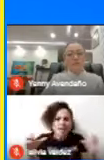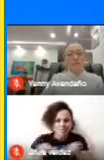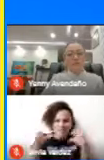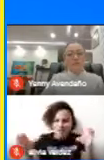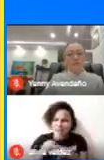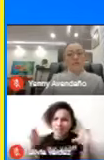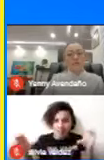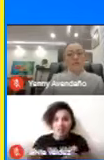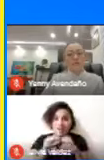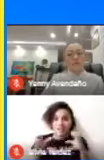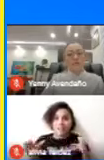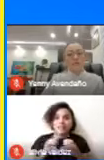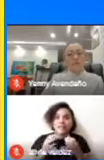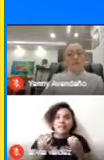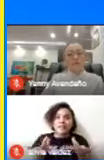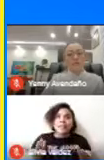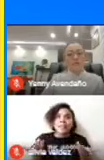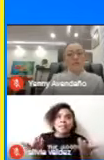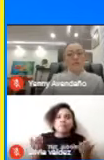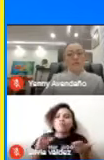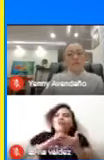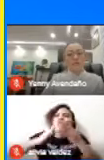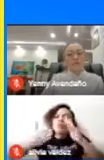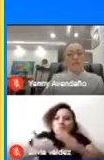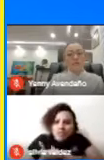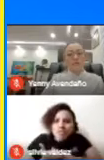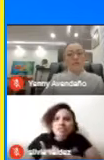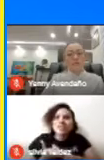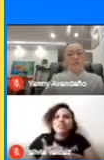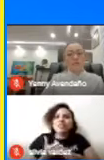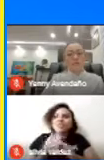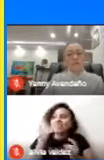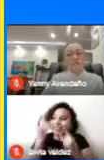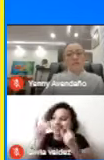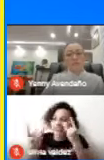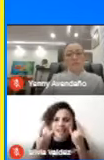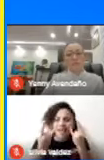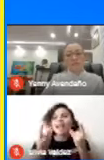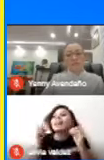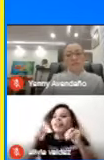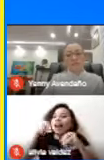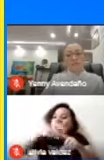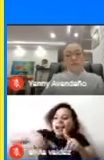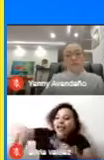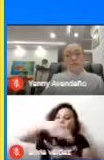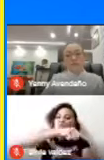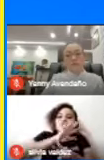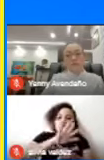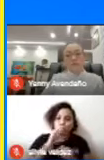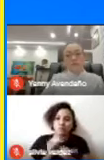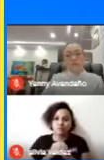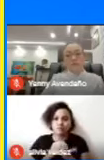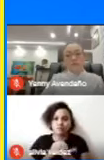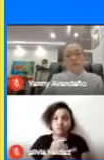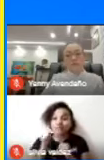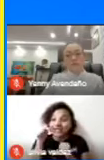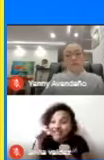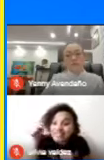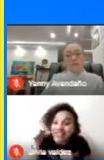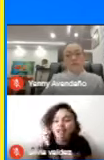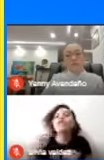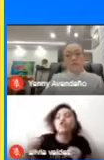actividades de las comunidades y los intereses que se generan alrededor de ellas. Es ahí donde